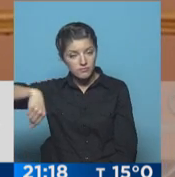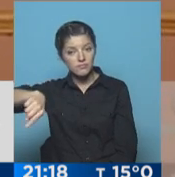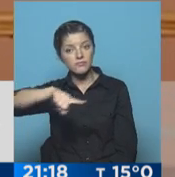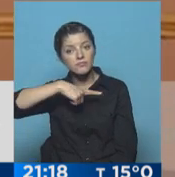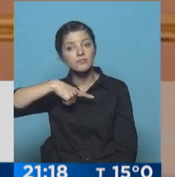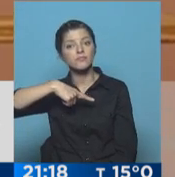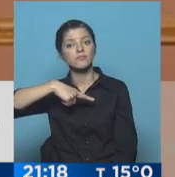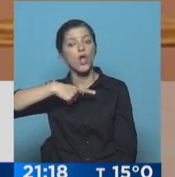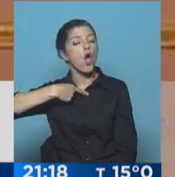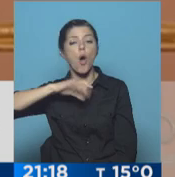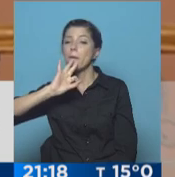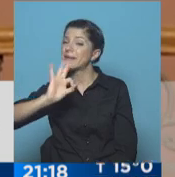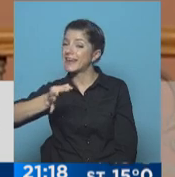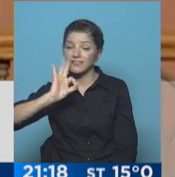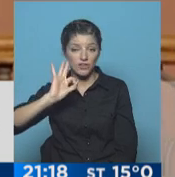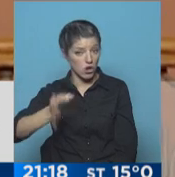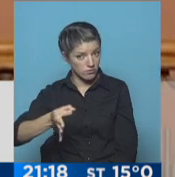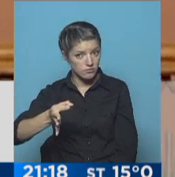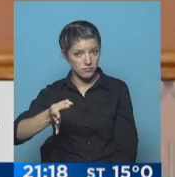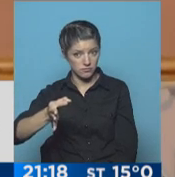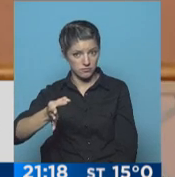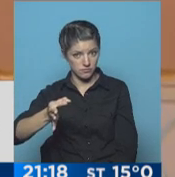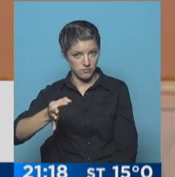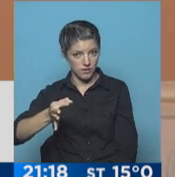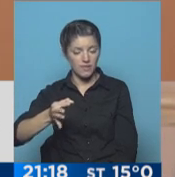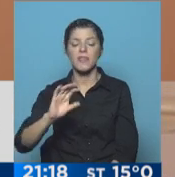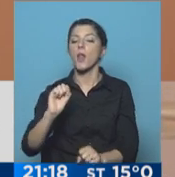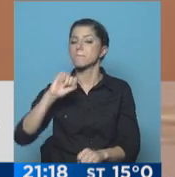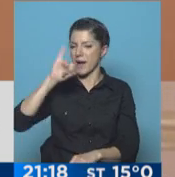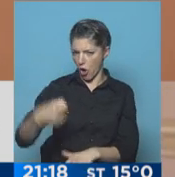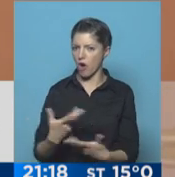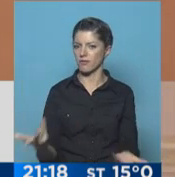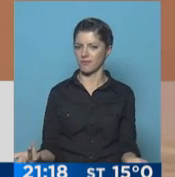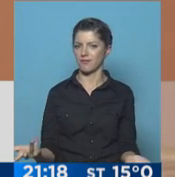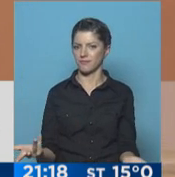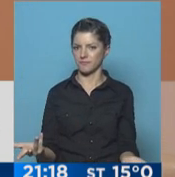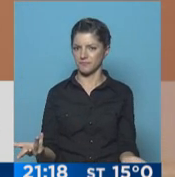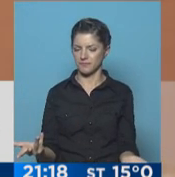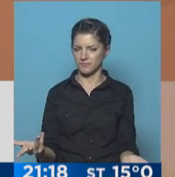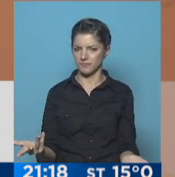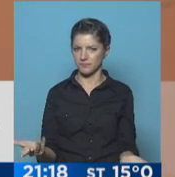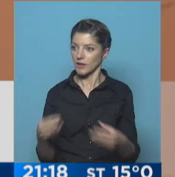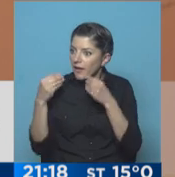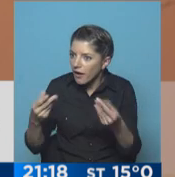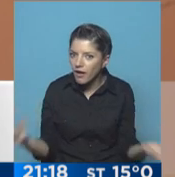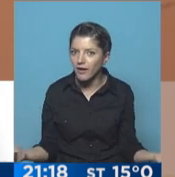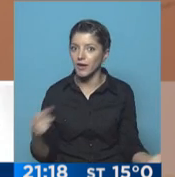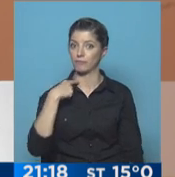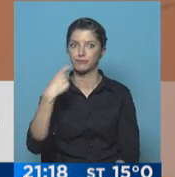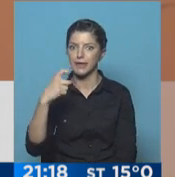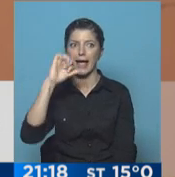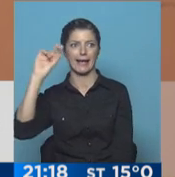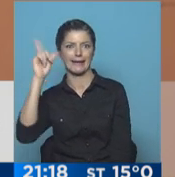Nosotros tenemos la obligación entonces de ser los mejores. Y ser los... ¿Qué te pasa con